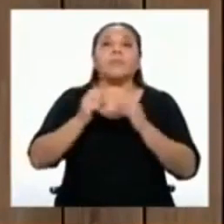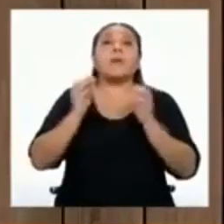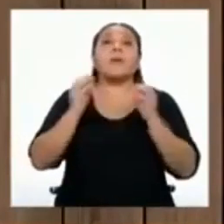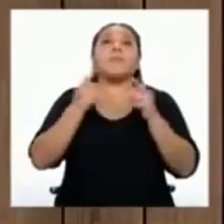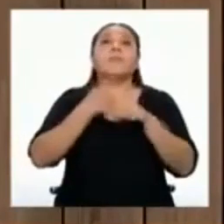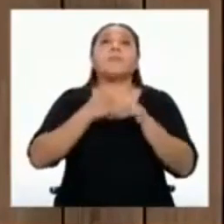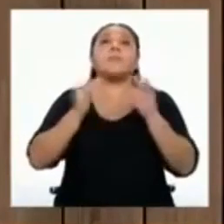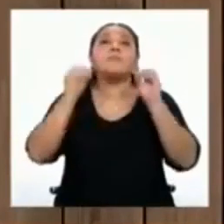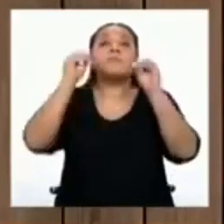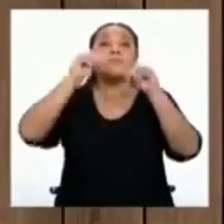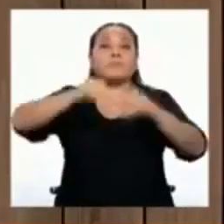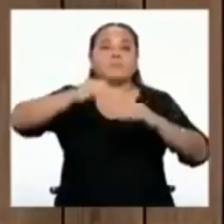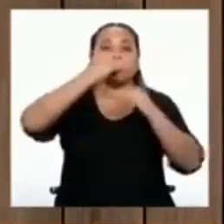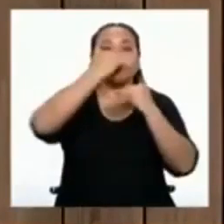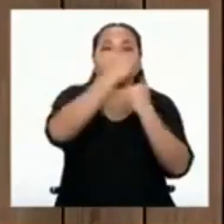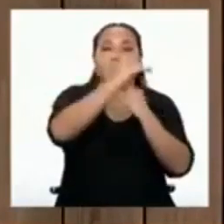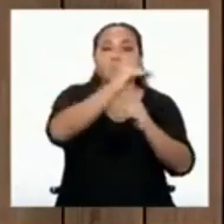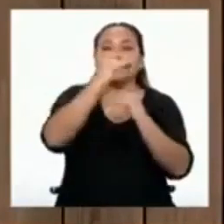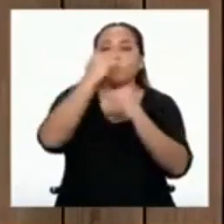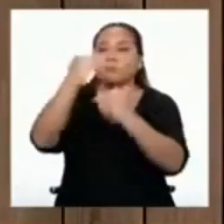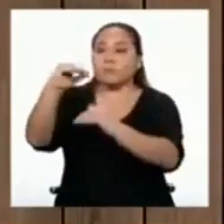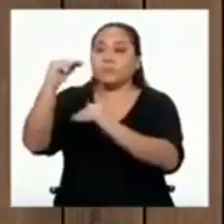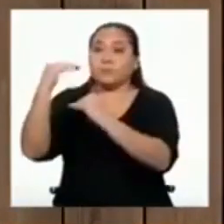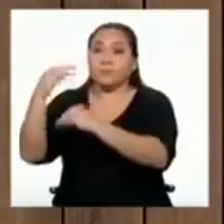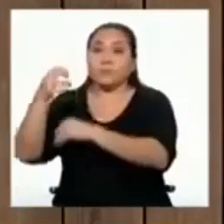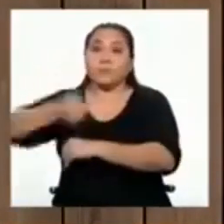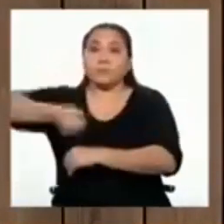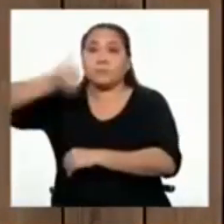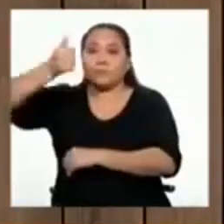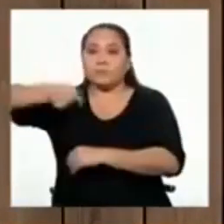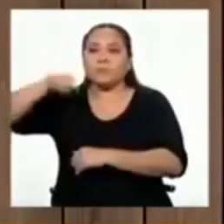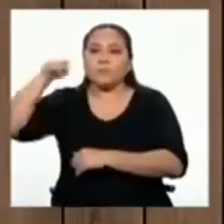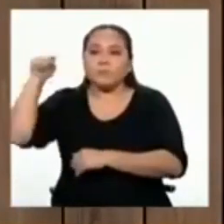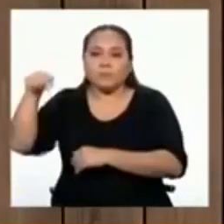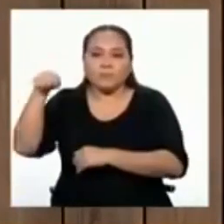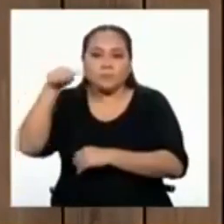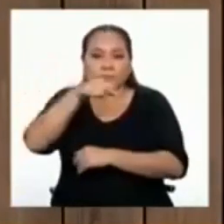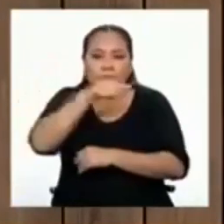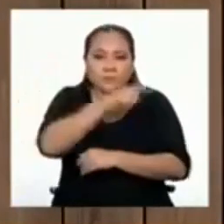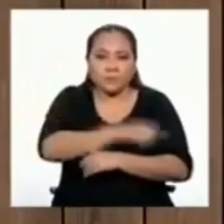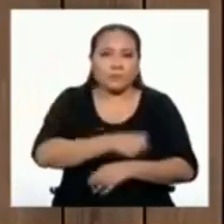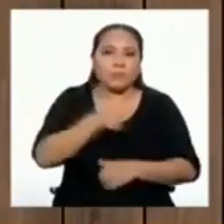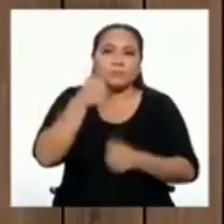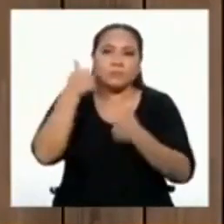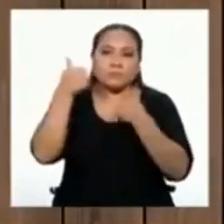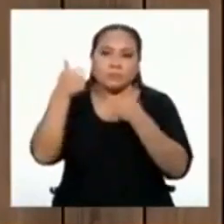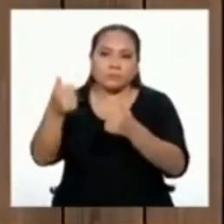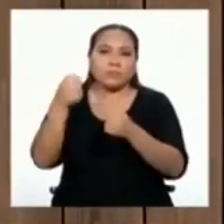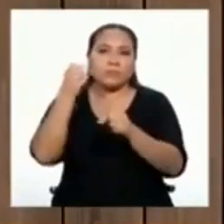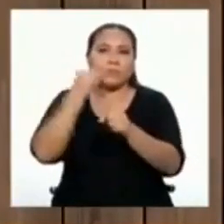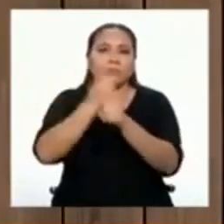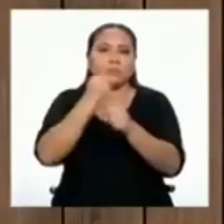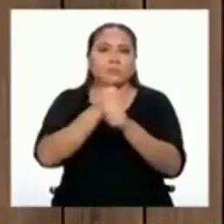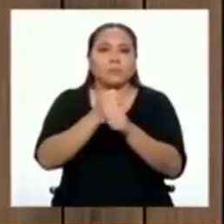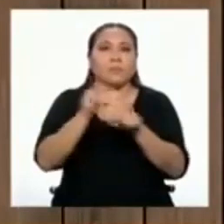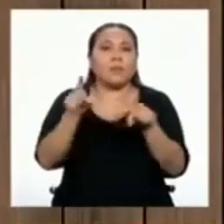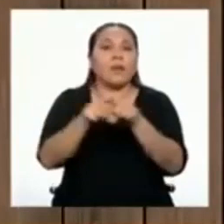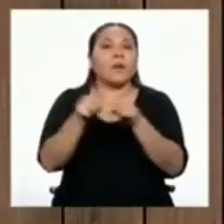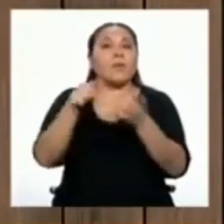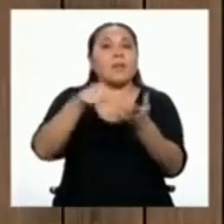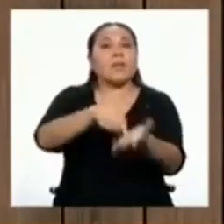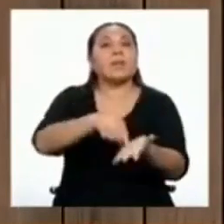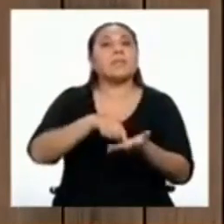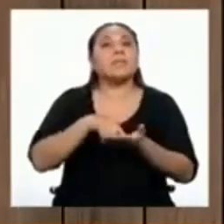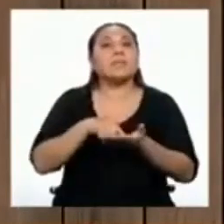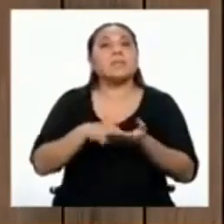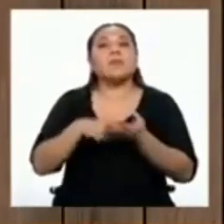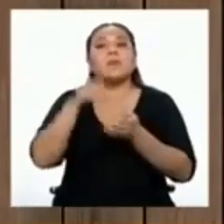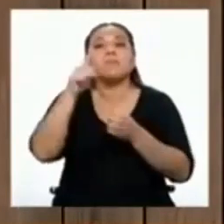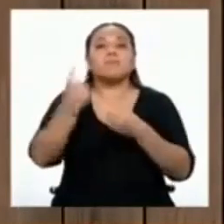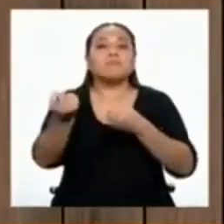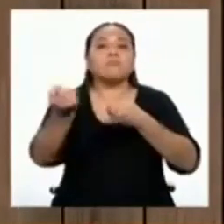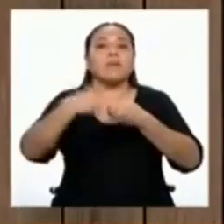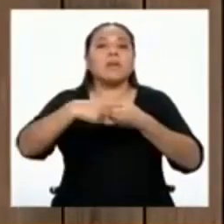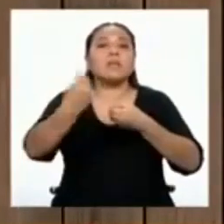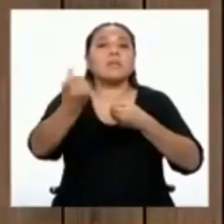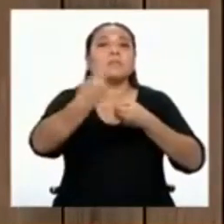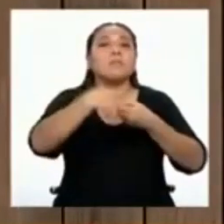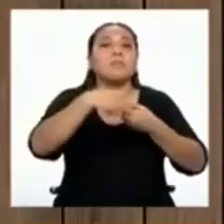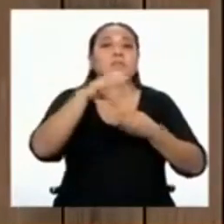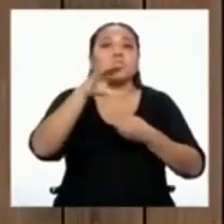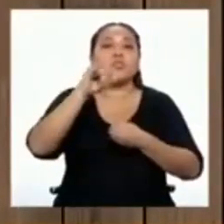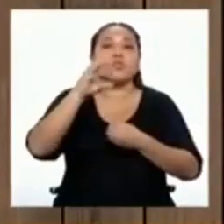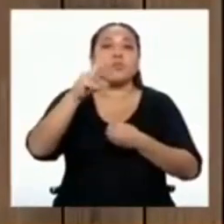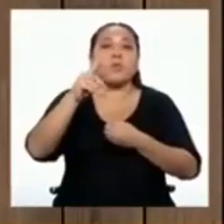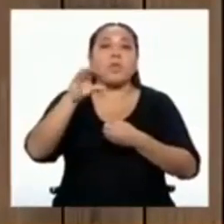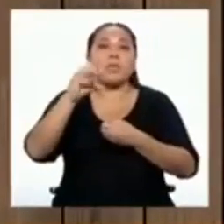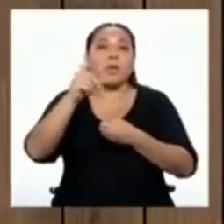a las autoridades para garantizar el buen desempeño de estos. También exige la participación activa de los ciudadanos